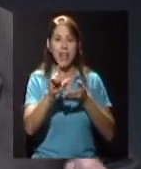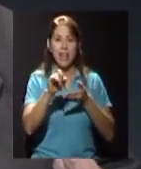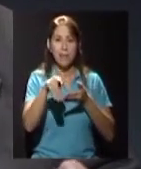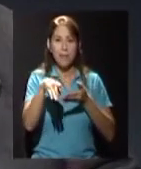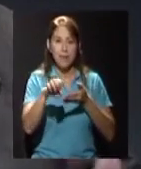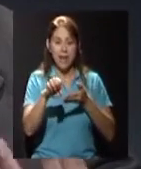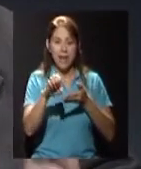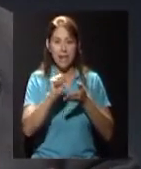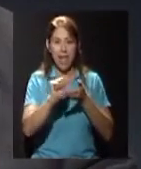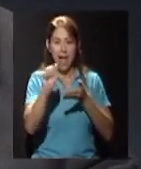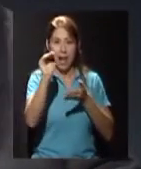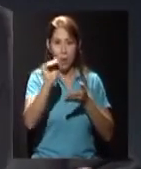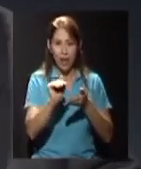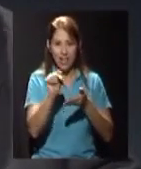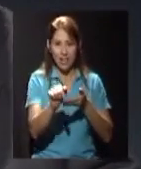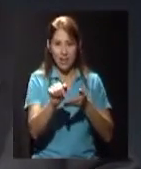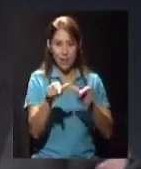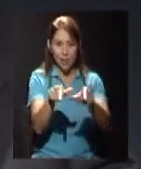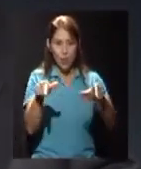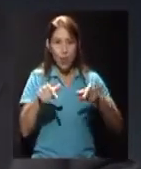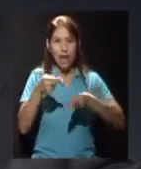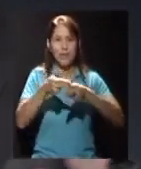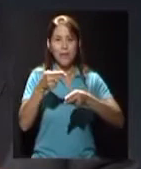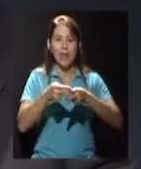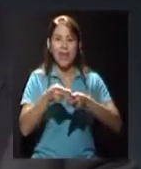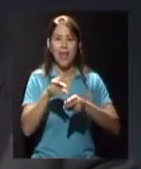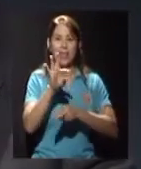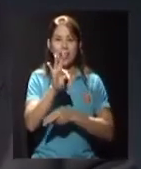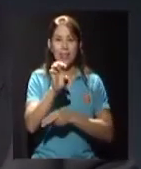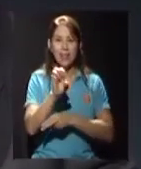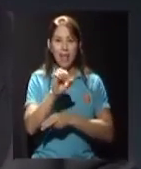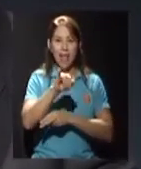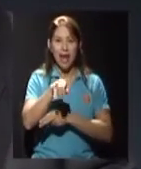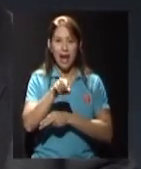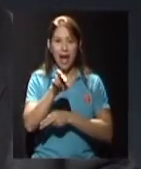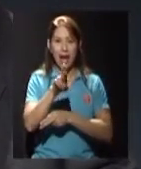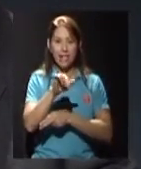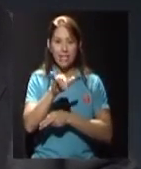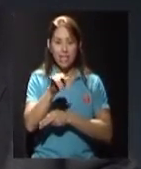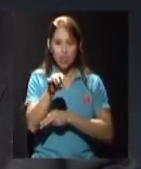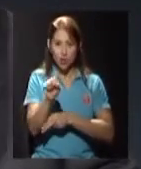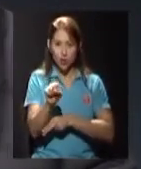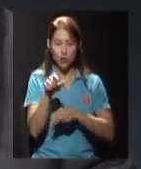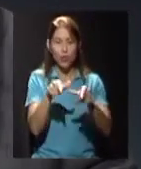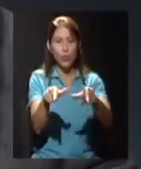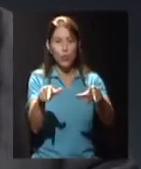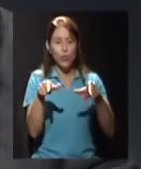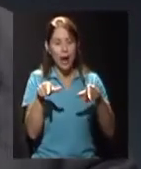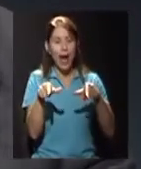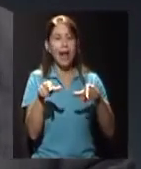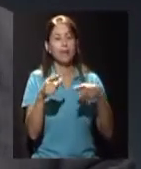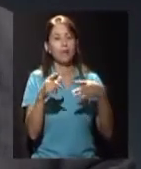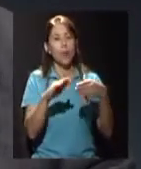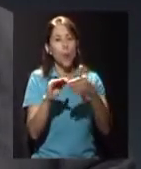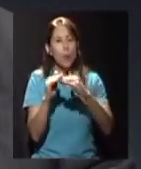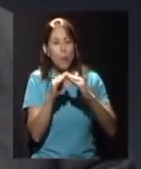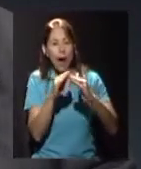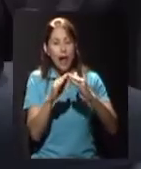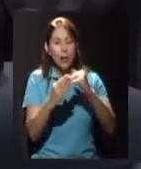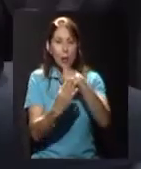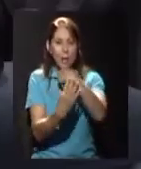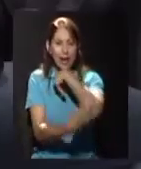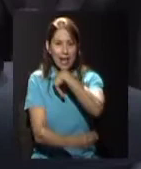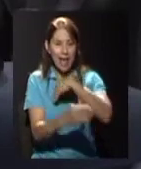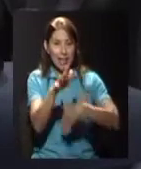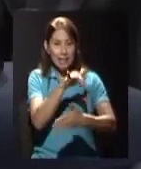población de tejarcillos de nuevo una población urbano marginal de san josé muy característica